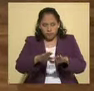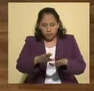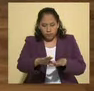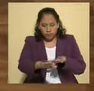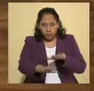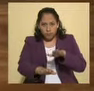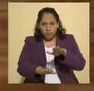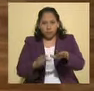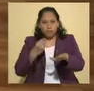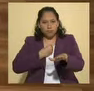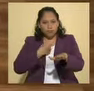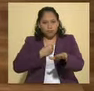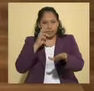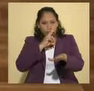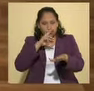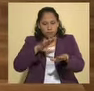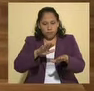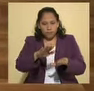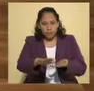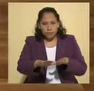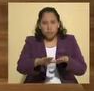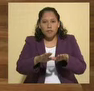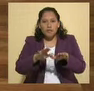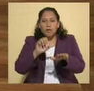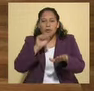Sosteniendo el aire. Voy a exhalar.